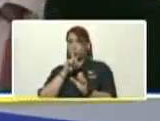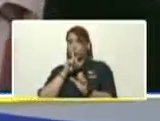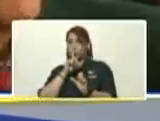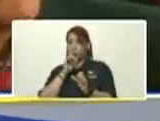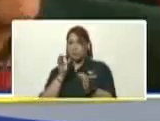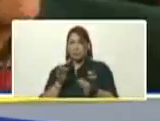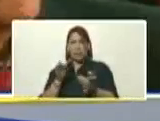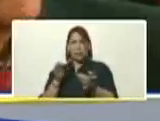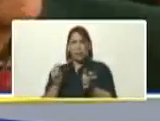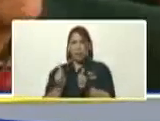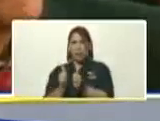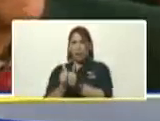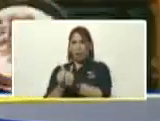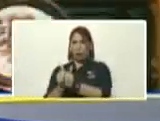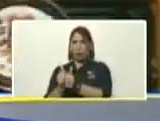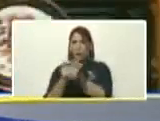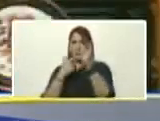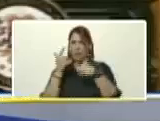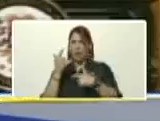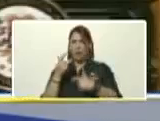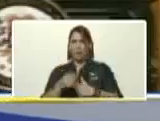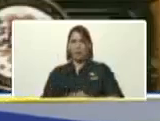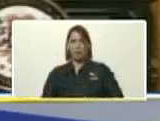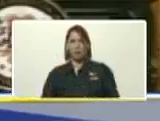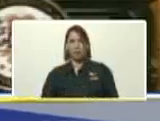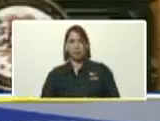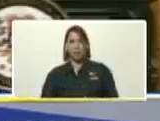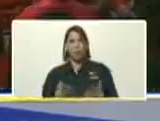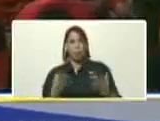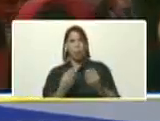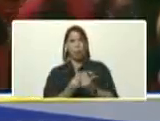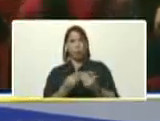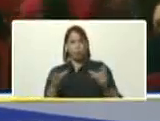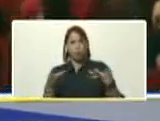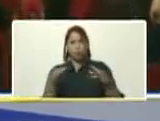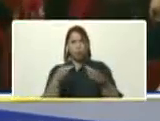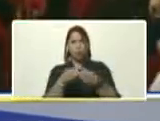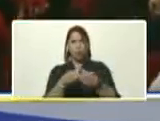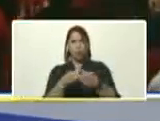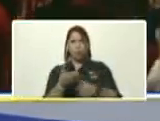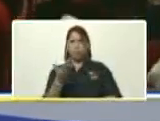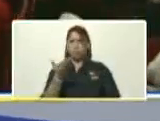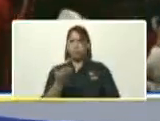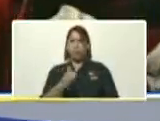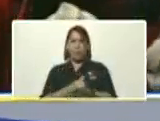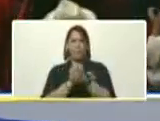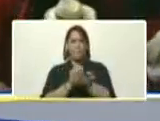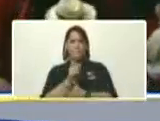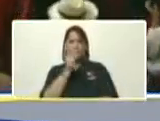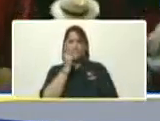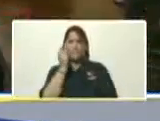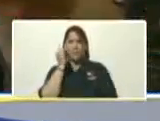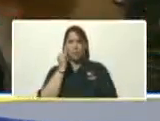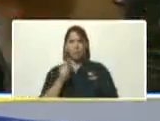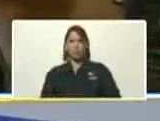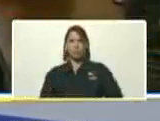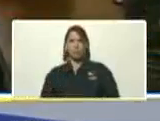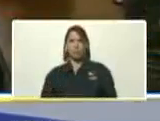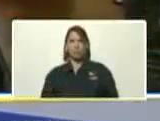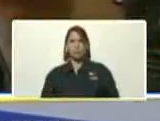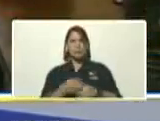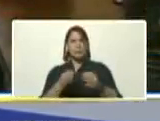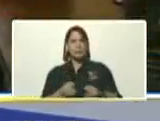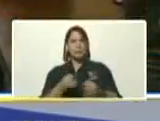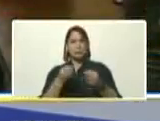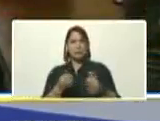siempre a su lado, junto a un grupo muy valioso de compañeros y compañeras que siempre